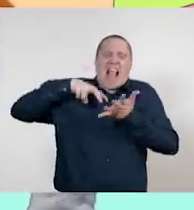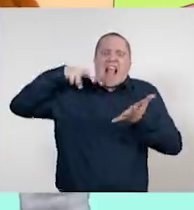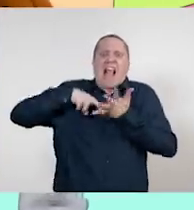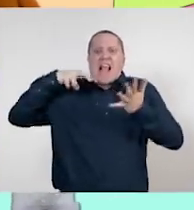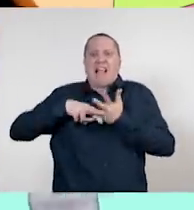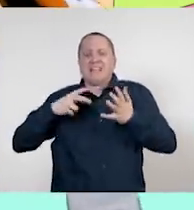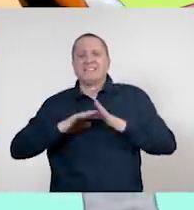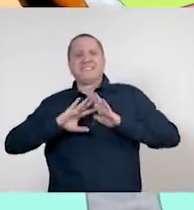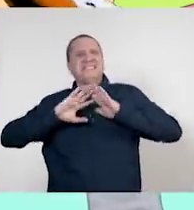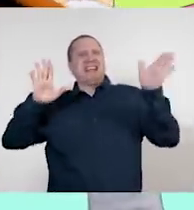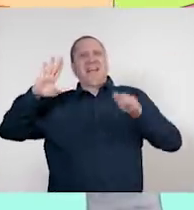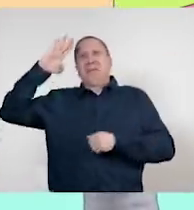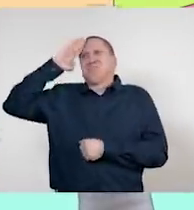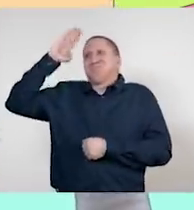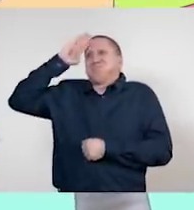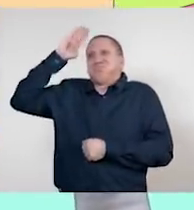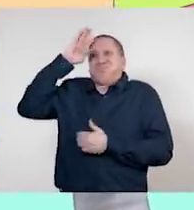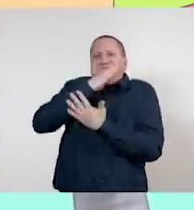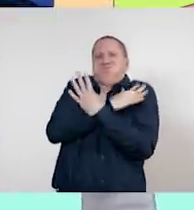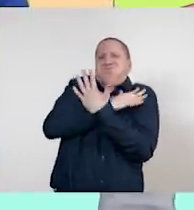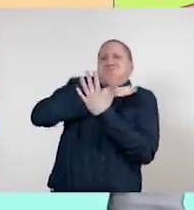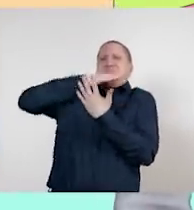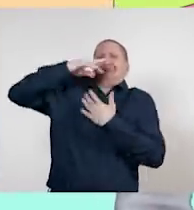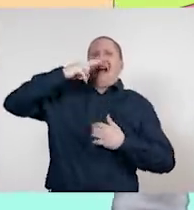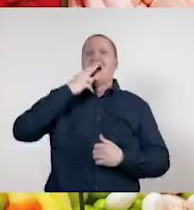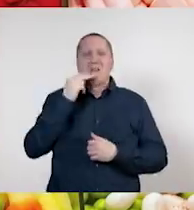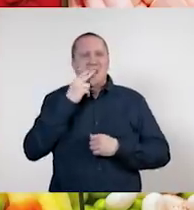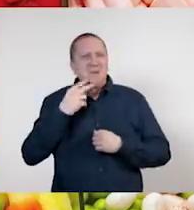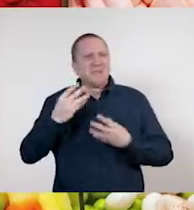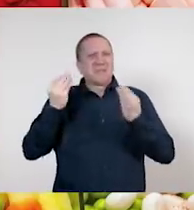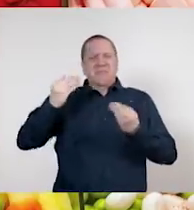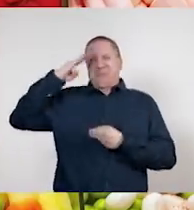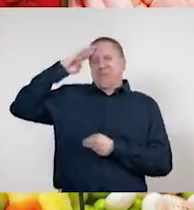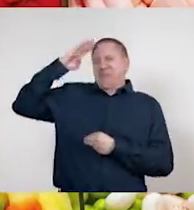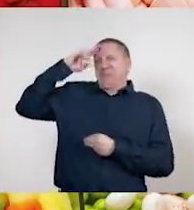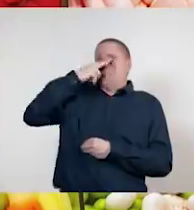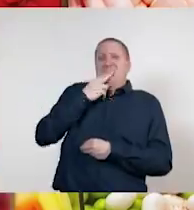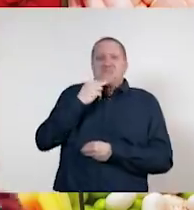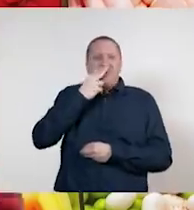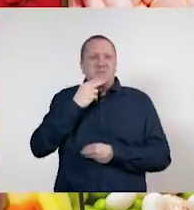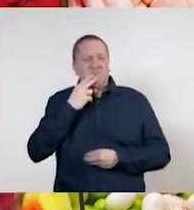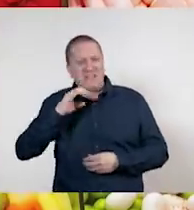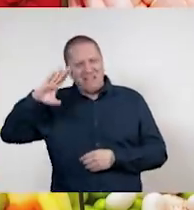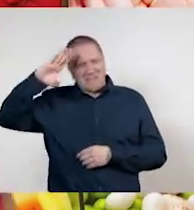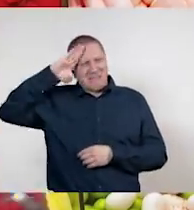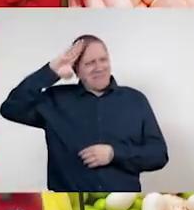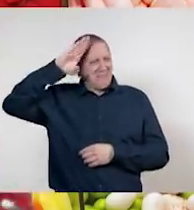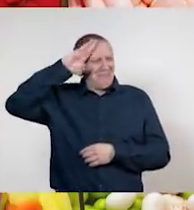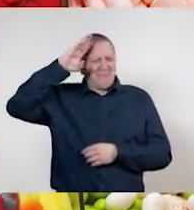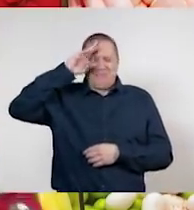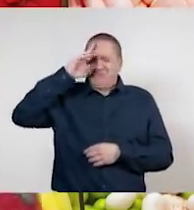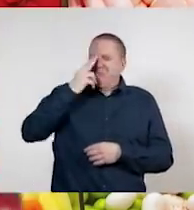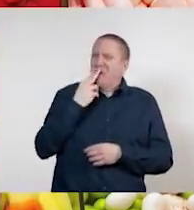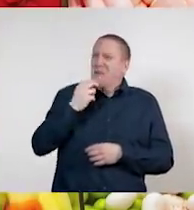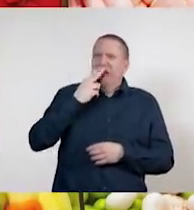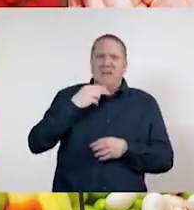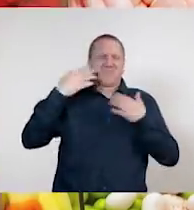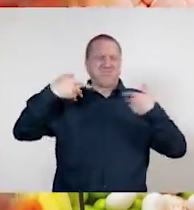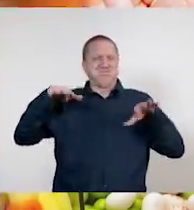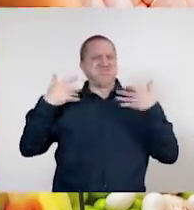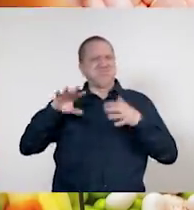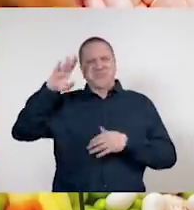por comer demasiada azúcar, demasiada azúcar, demasiada.